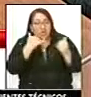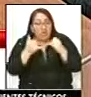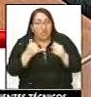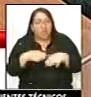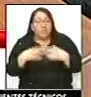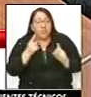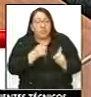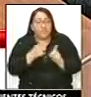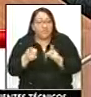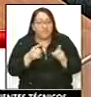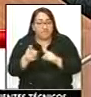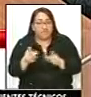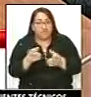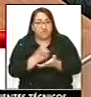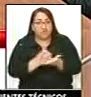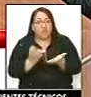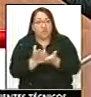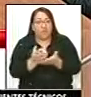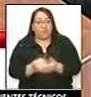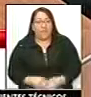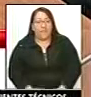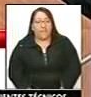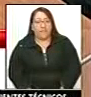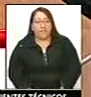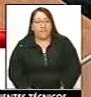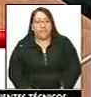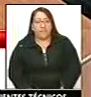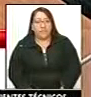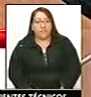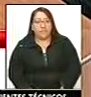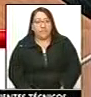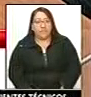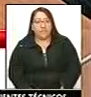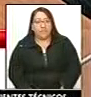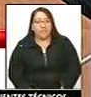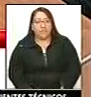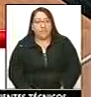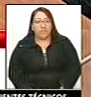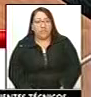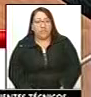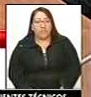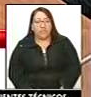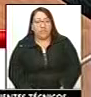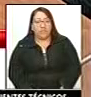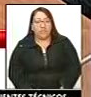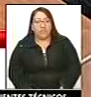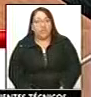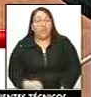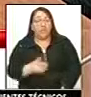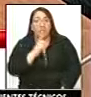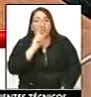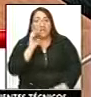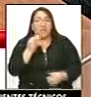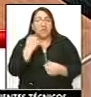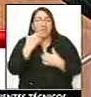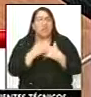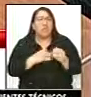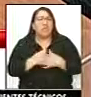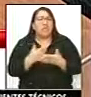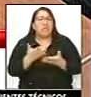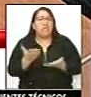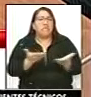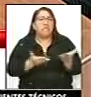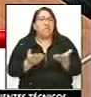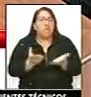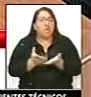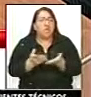poder dirigirnos a los centros educativos como consumidores encubiertos, como padres de familia que van a preguntar en todo caso los servicios que brinda el